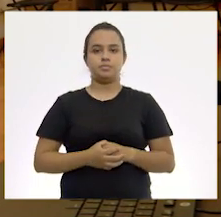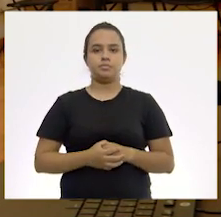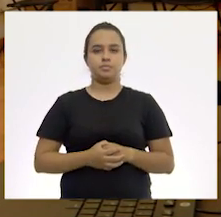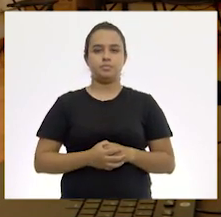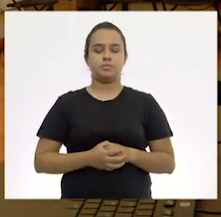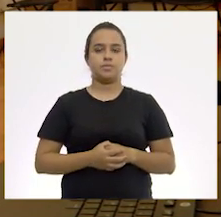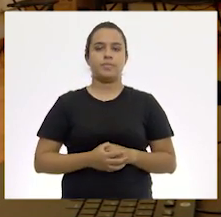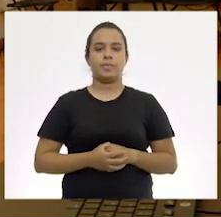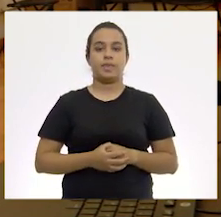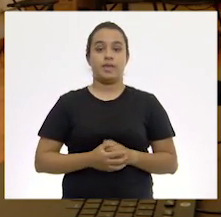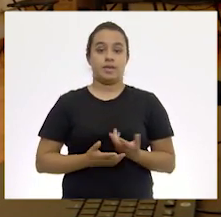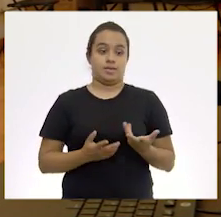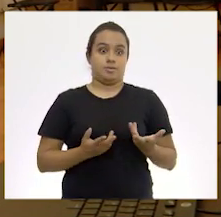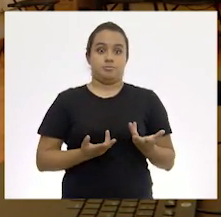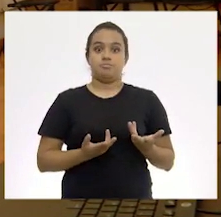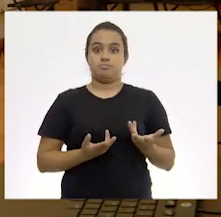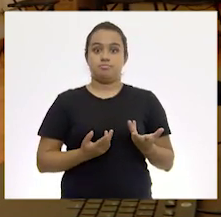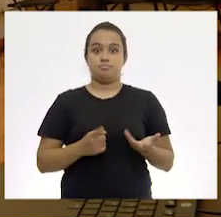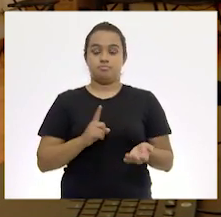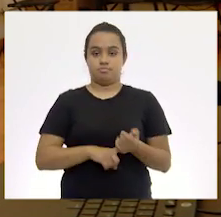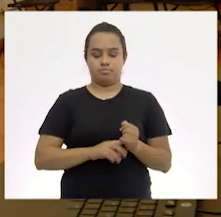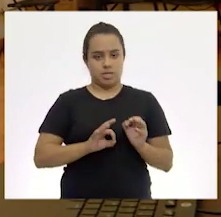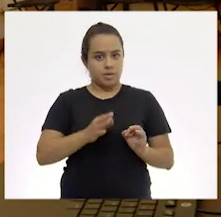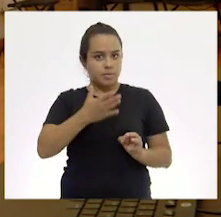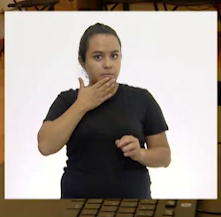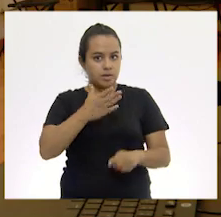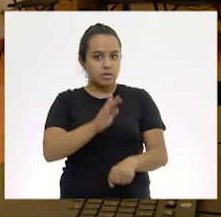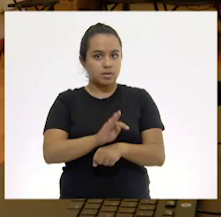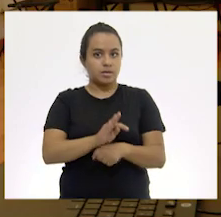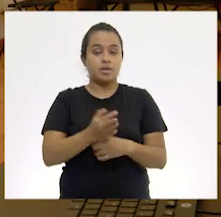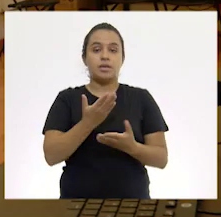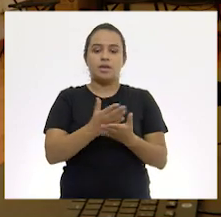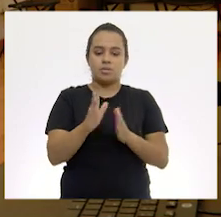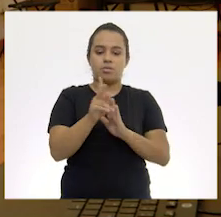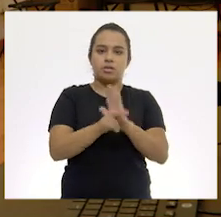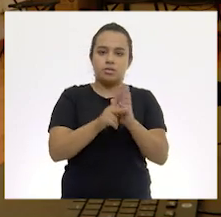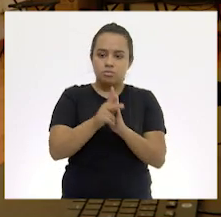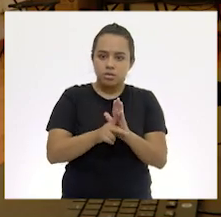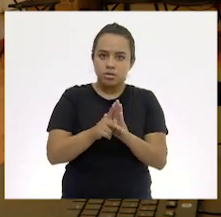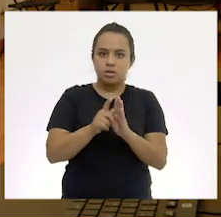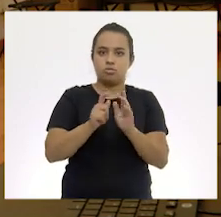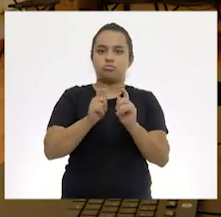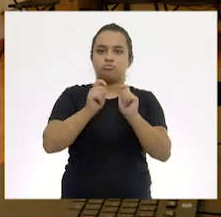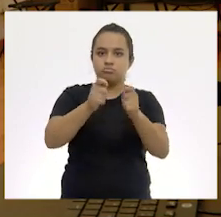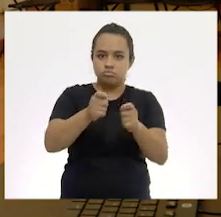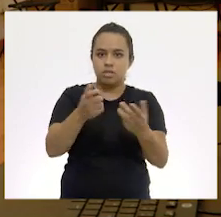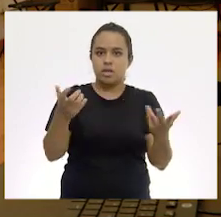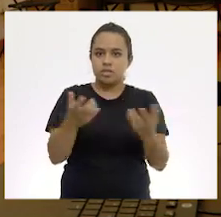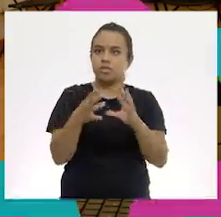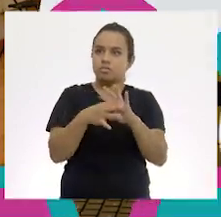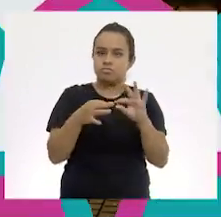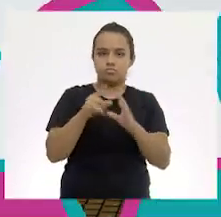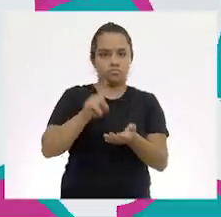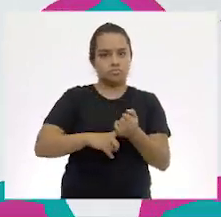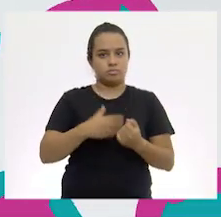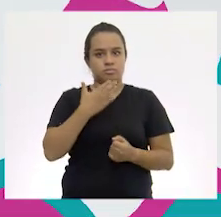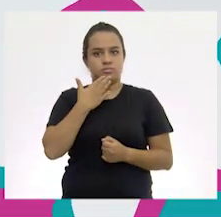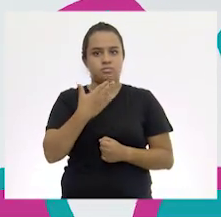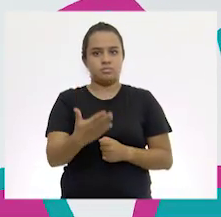aparte de que es muy bueno y aparte de los videos que te dejan y todo lo que explican es muy bueno.